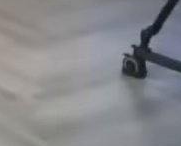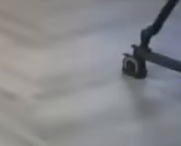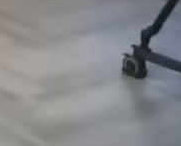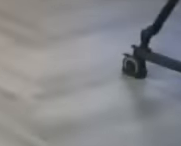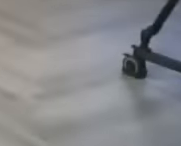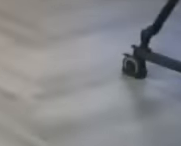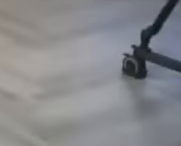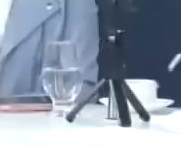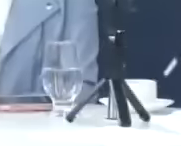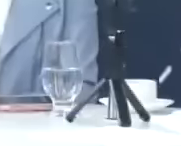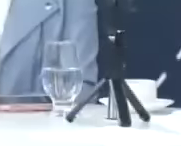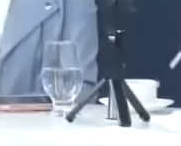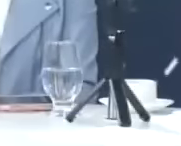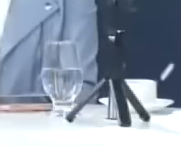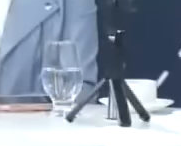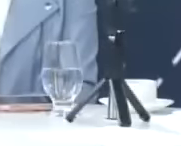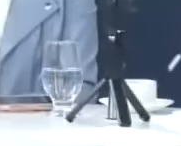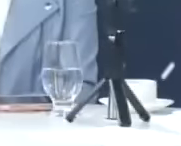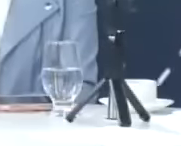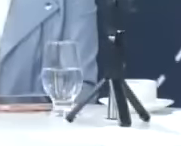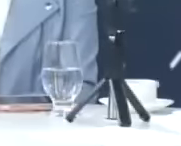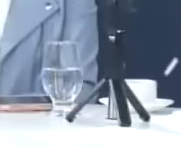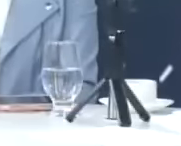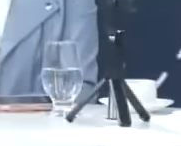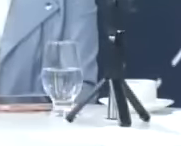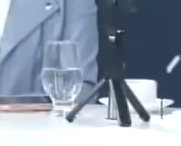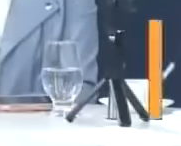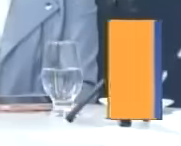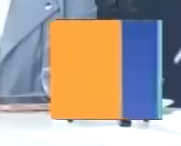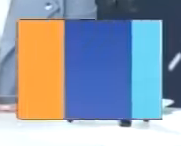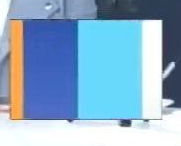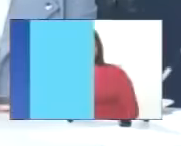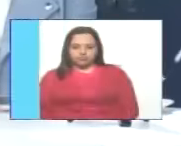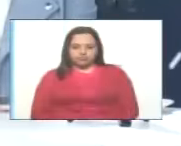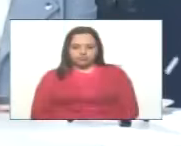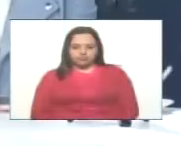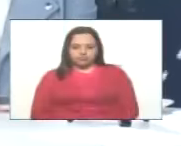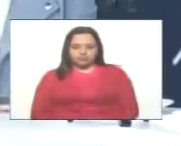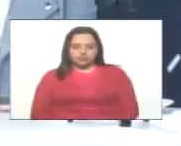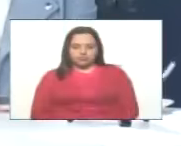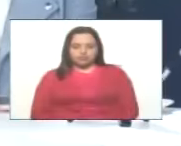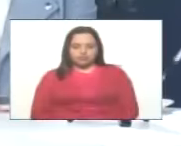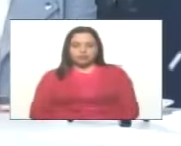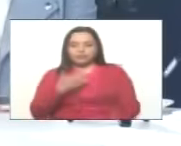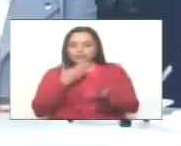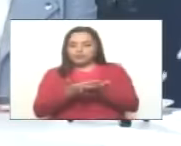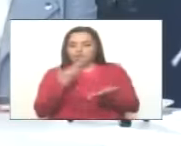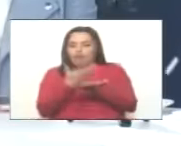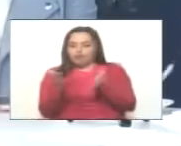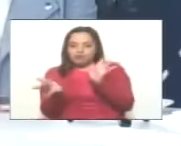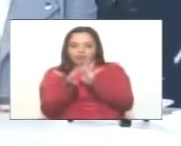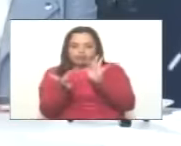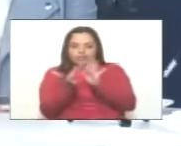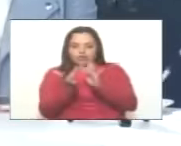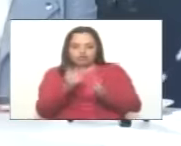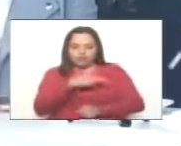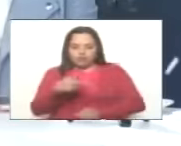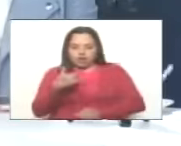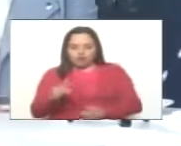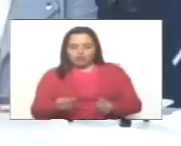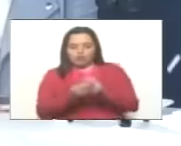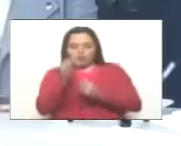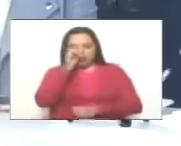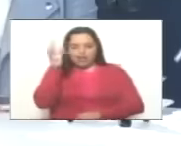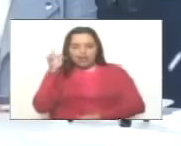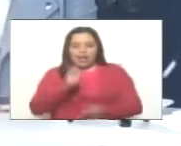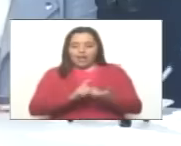Gracias, Yarisol, por ese cariño siempre. Aquí estamos, bueno, conversando sobre el caso de Canserbero con el fiscal general de la República. Y bueno, muchos temas hay de que hablar,